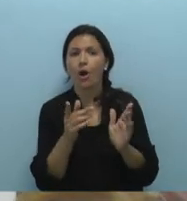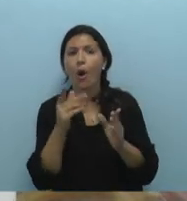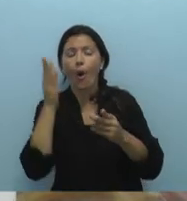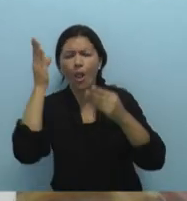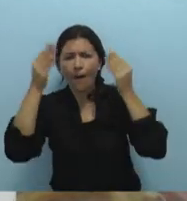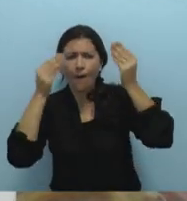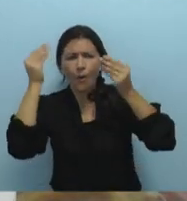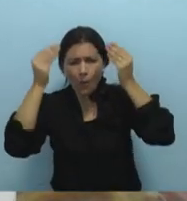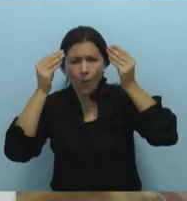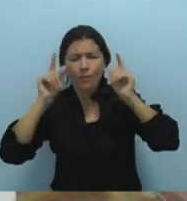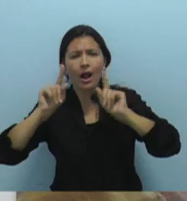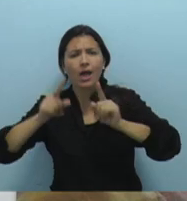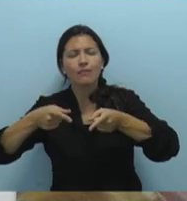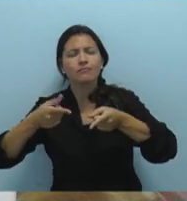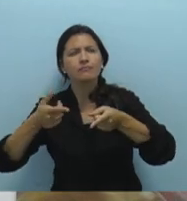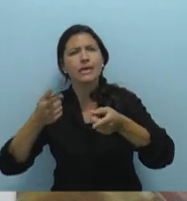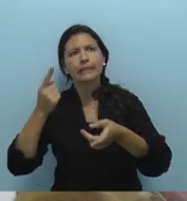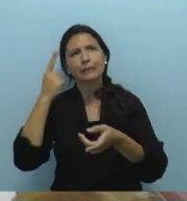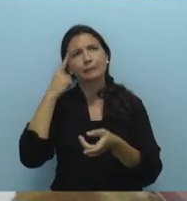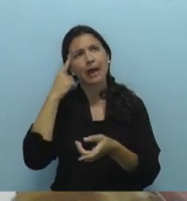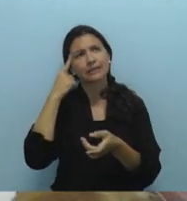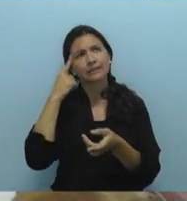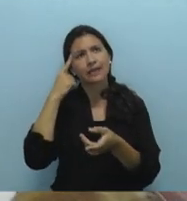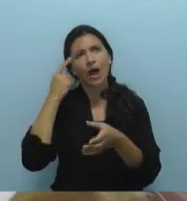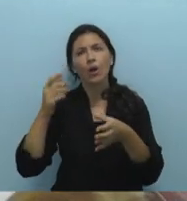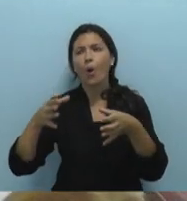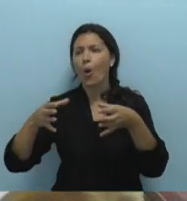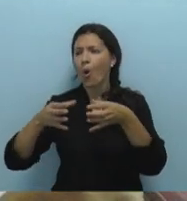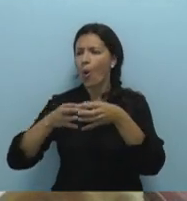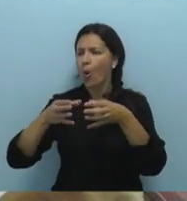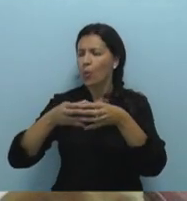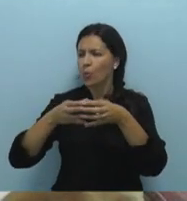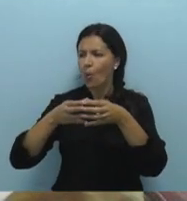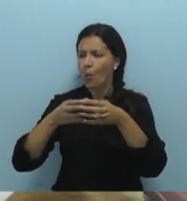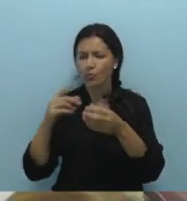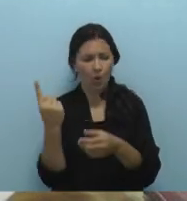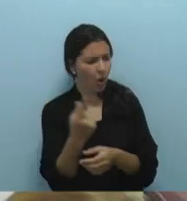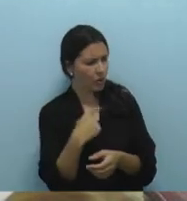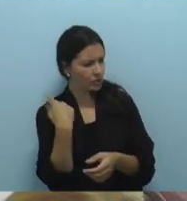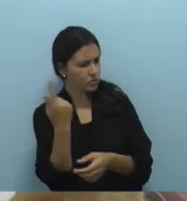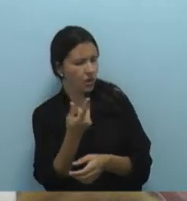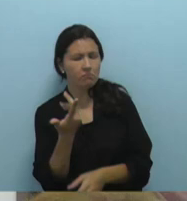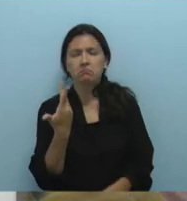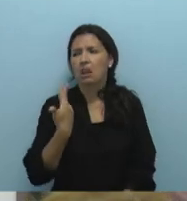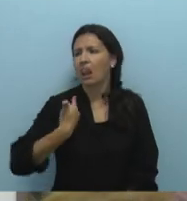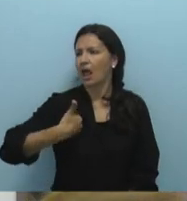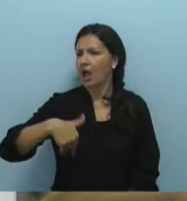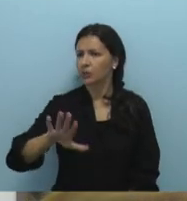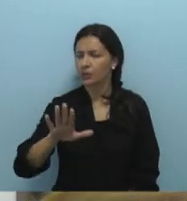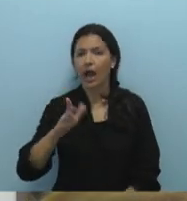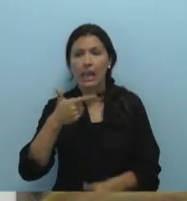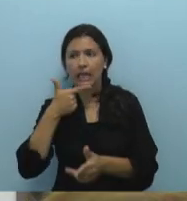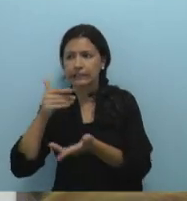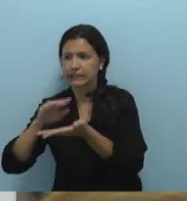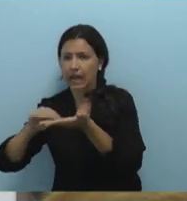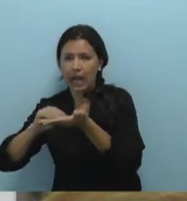preocupa es la naturalización de muchos de los actores, hombres y mujeres, que estamos sentados aquí y en el recinto de al lado,